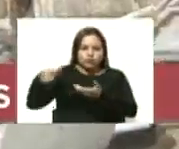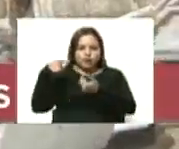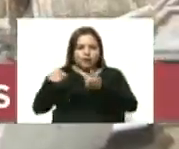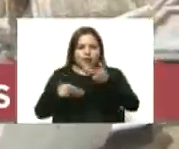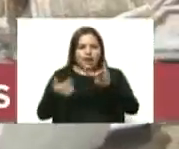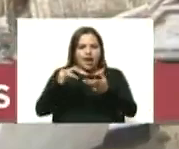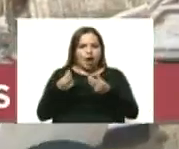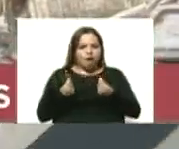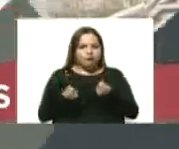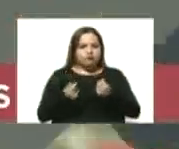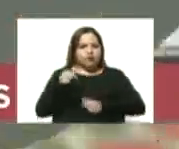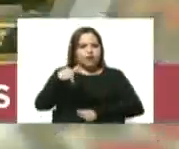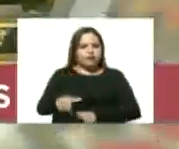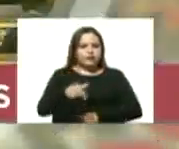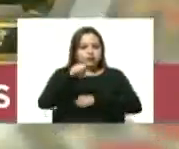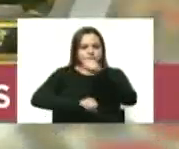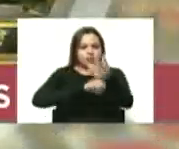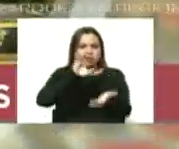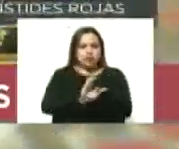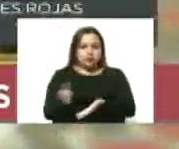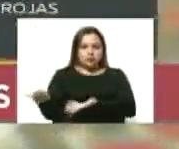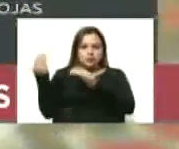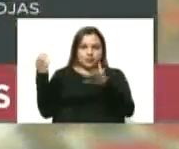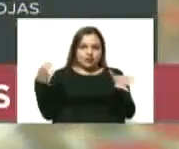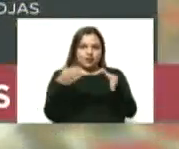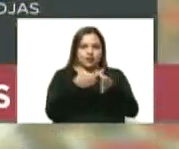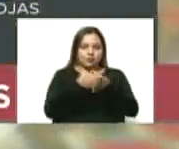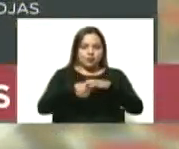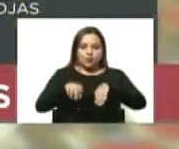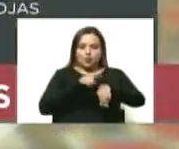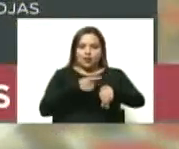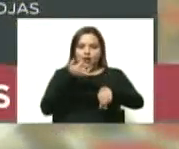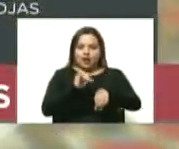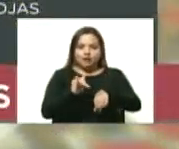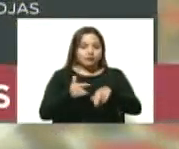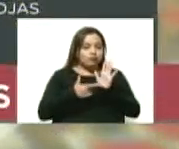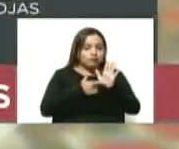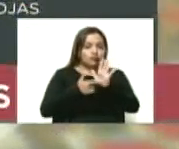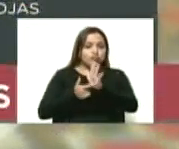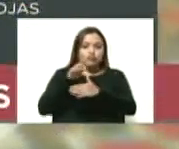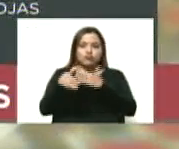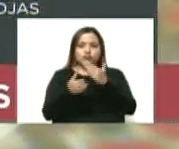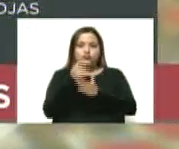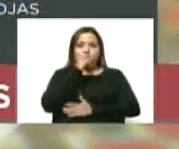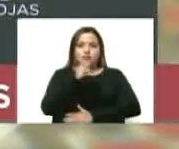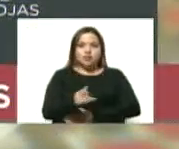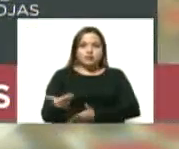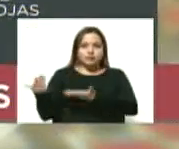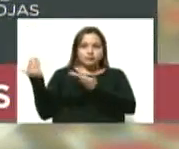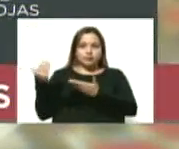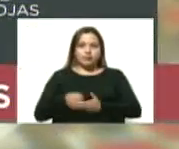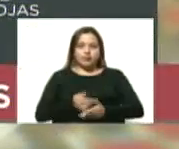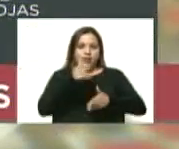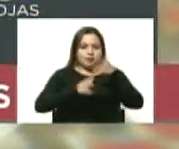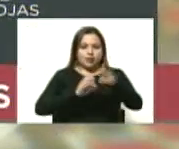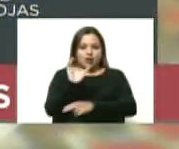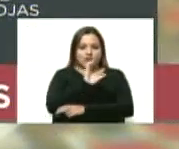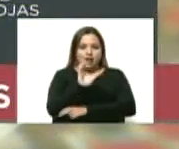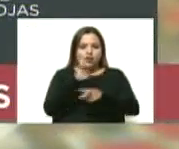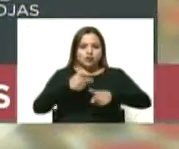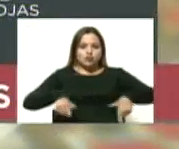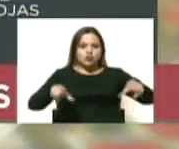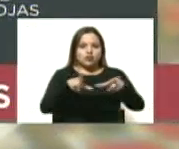ciudad capital. Nos indica nuestro equipo de producción a esta hora cuando estamos completamente en vivo. Y por aquí tenemos el metro de Caracas, las estaciones del